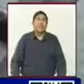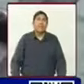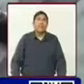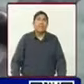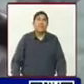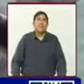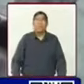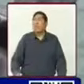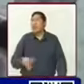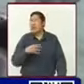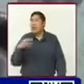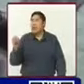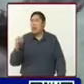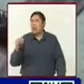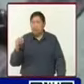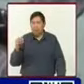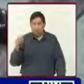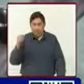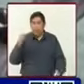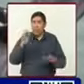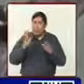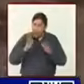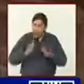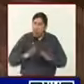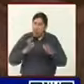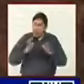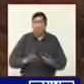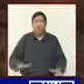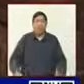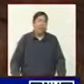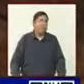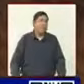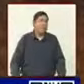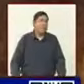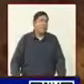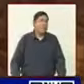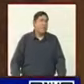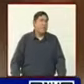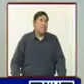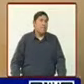Sin embargo, las estructuras están totalmente estables, ¿no?